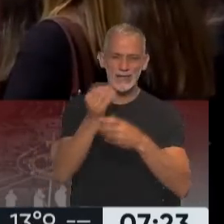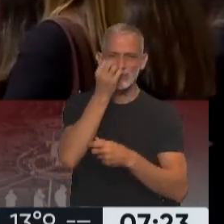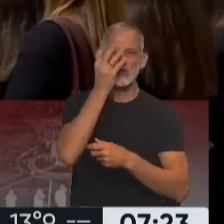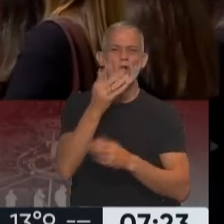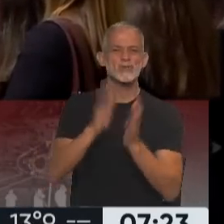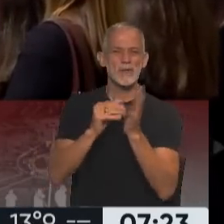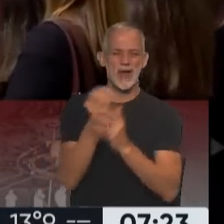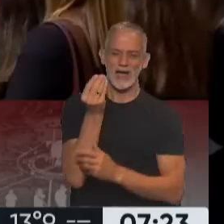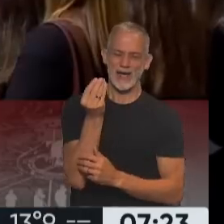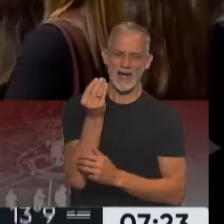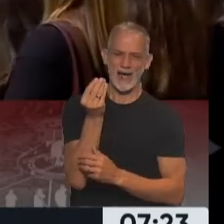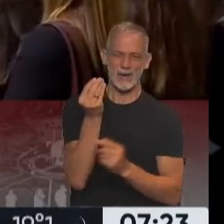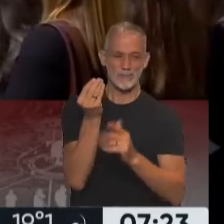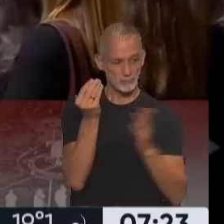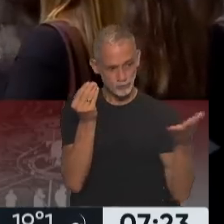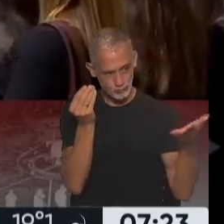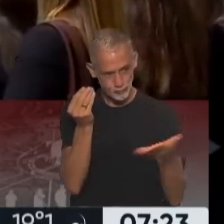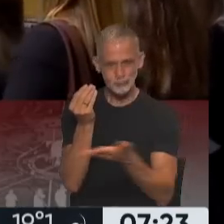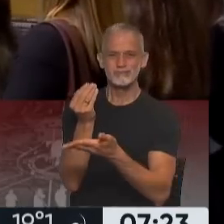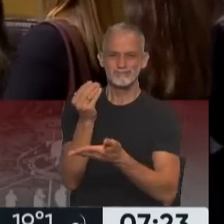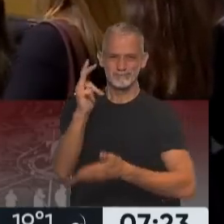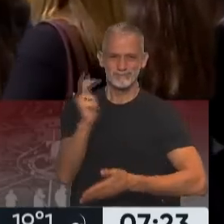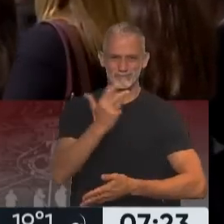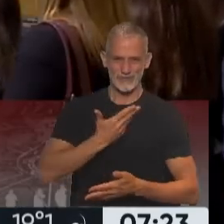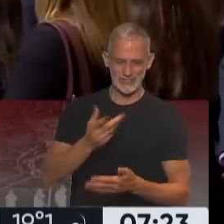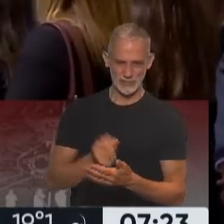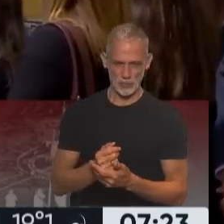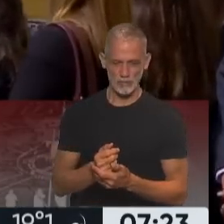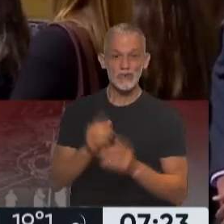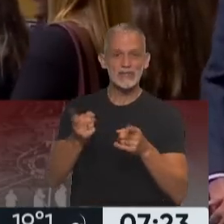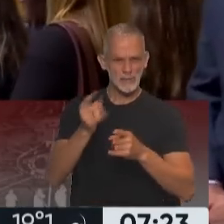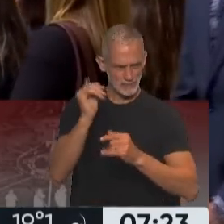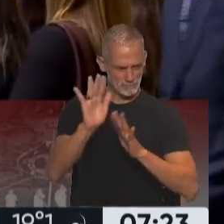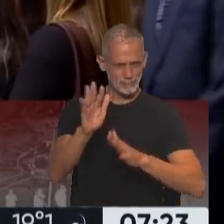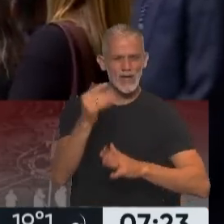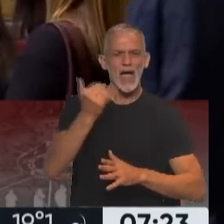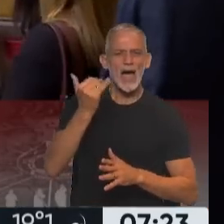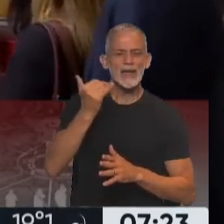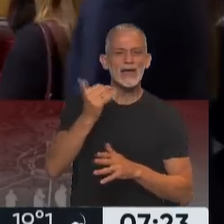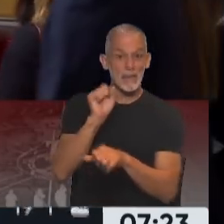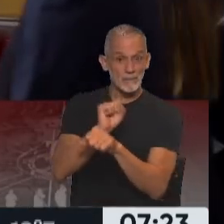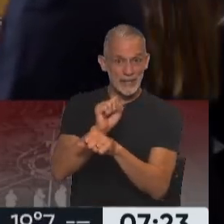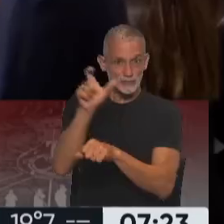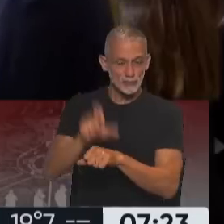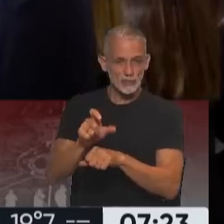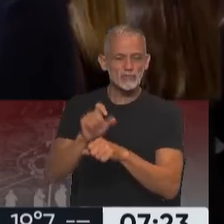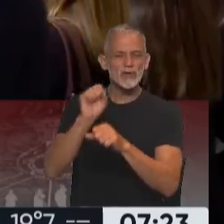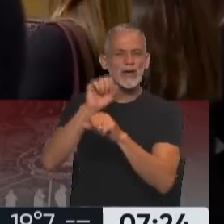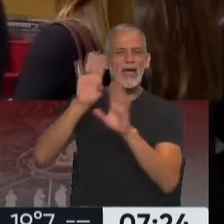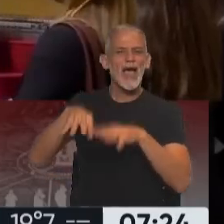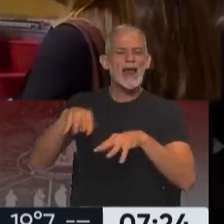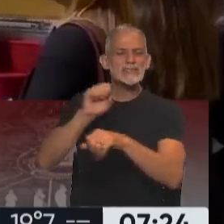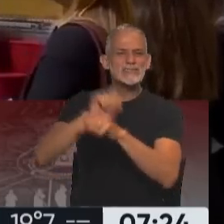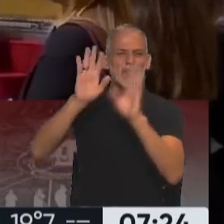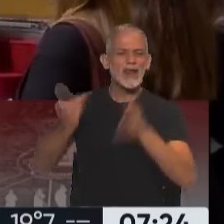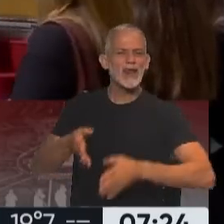para recibirlo y acompañarlo, ¿no es cierto? Aquí la imagen... Inclusive un dato, va a haber reclusos de la cárcel